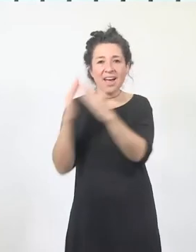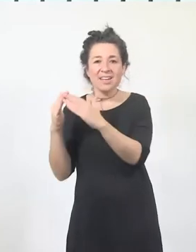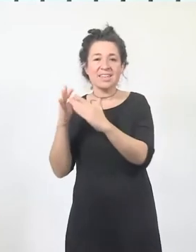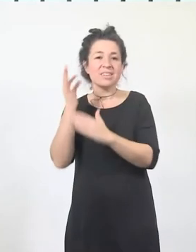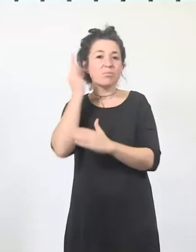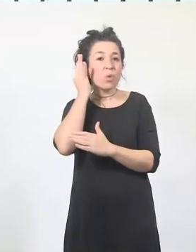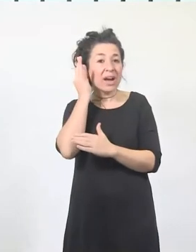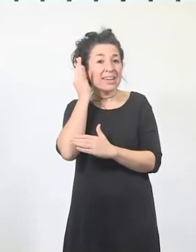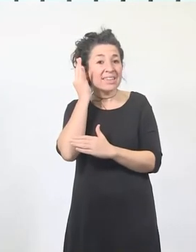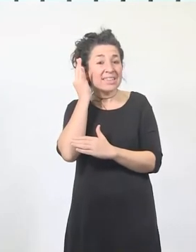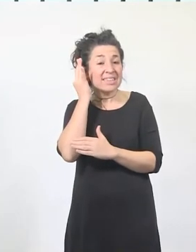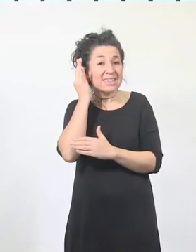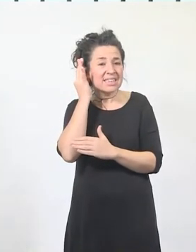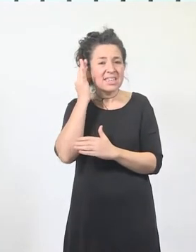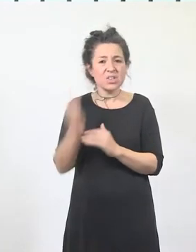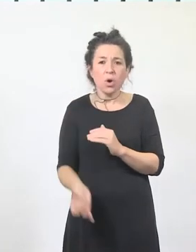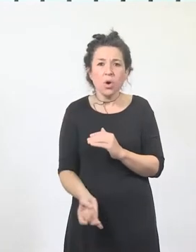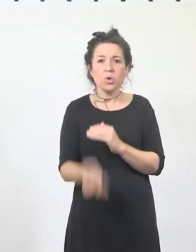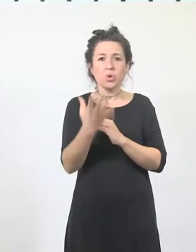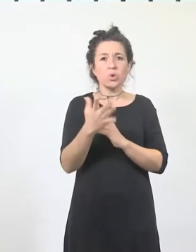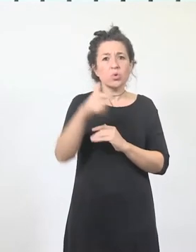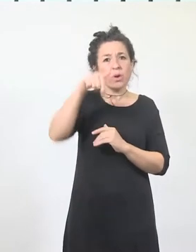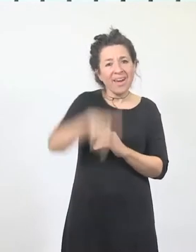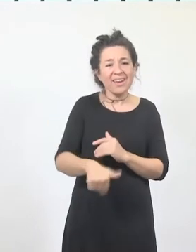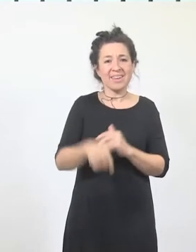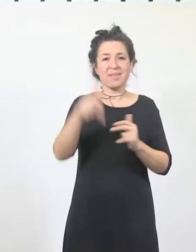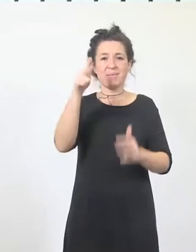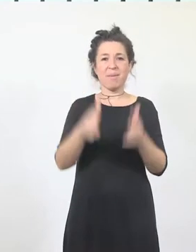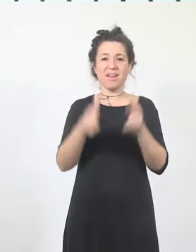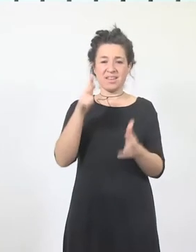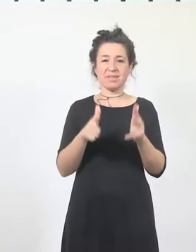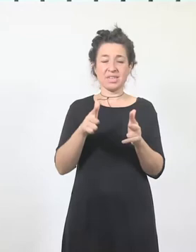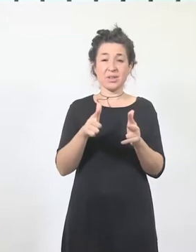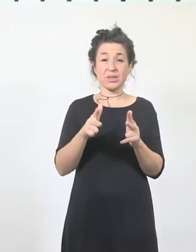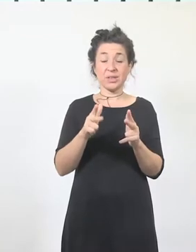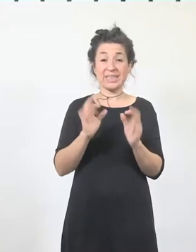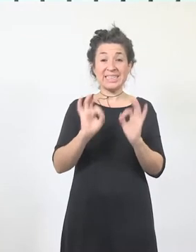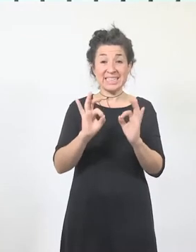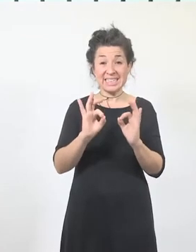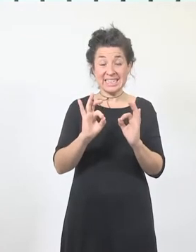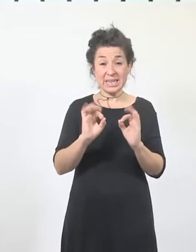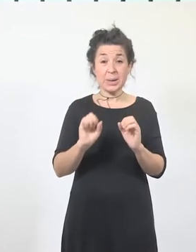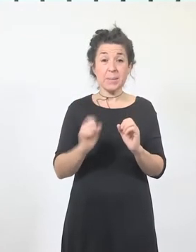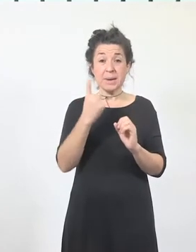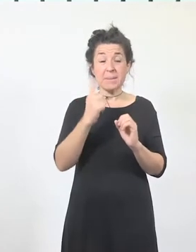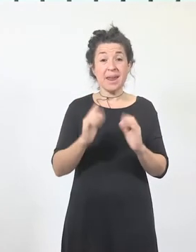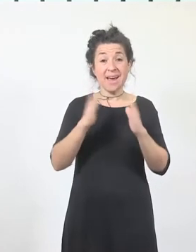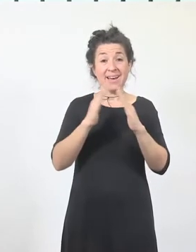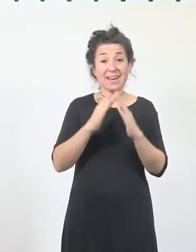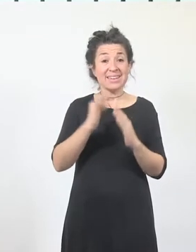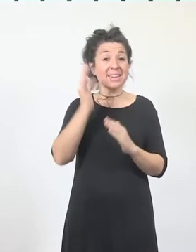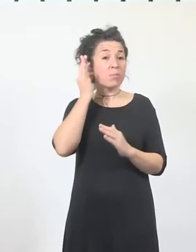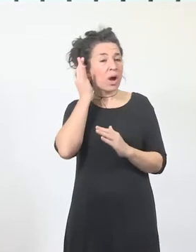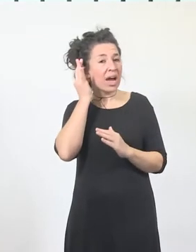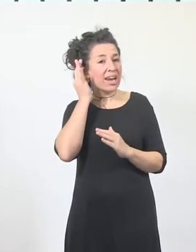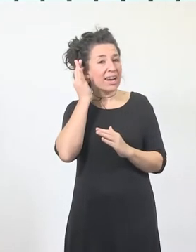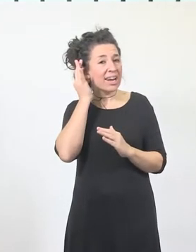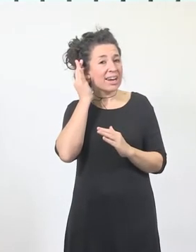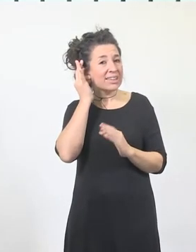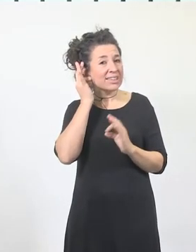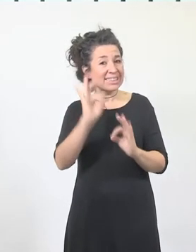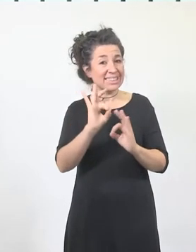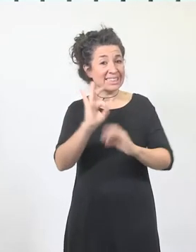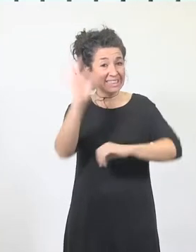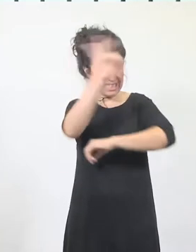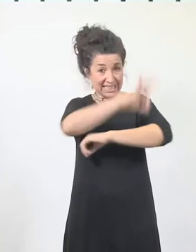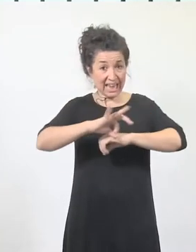una idea que salió de aquí, desde el País Vasco. Y de hecho la primera casa, que fue la Casa de la Mujer en la Wilaya de Smara,